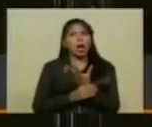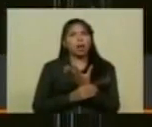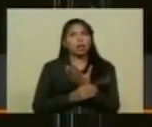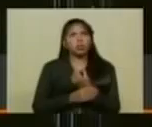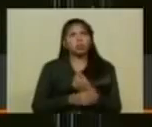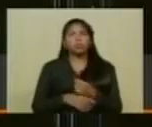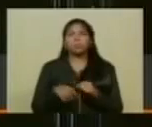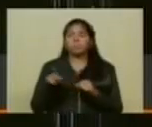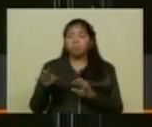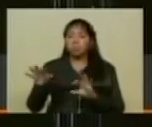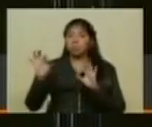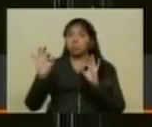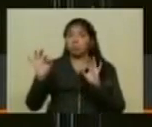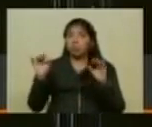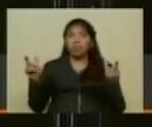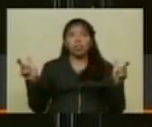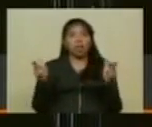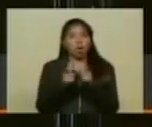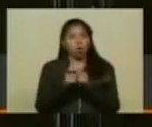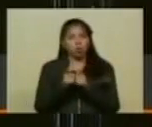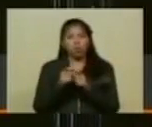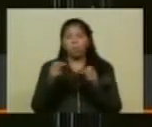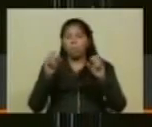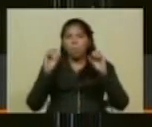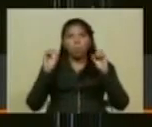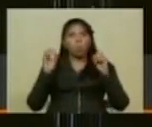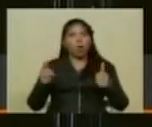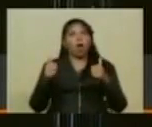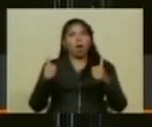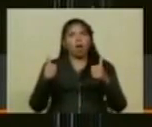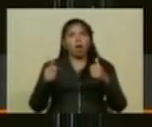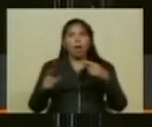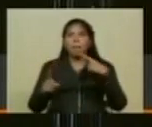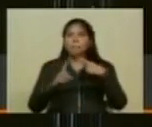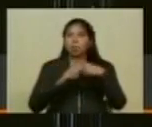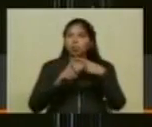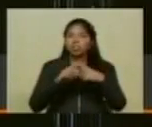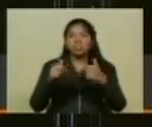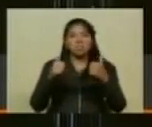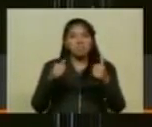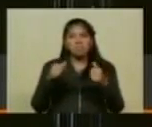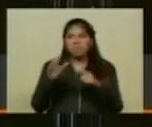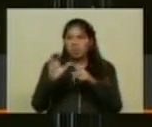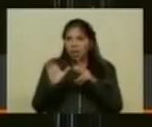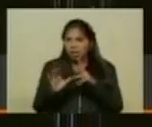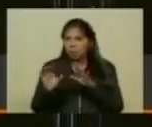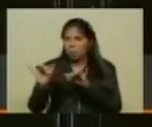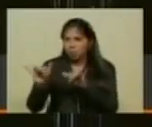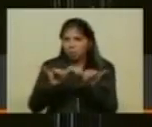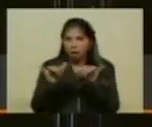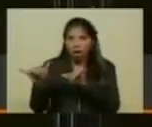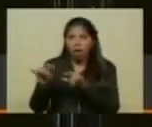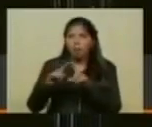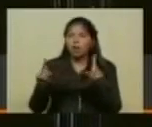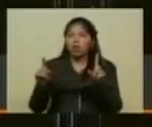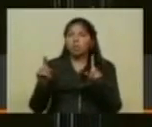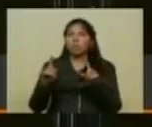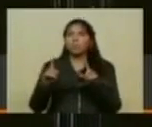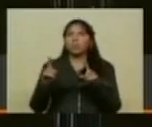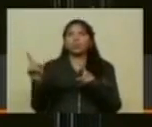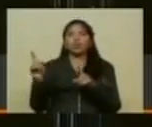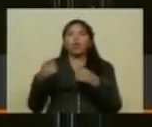extraordinaria reunión de trabajo de estas mismas características. La única diferencia es que no la hicimos